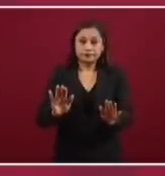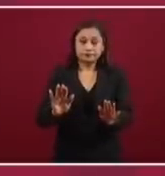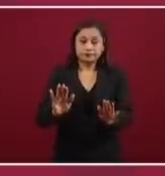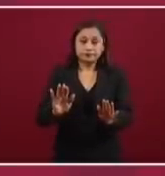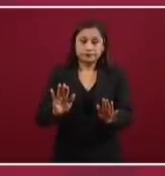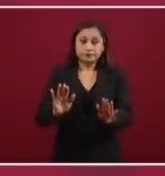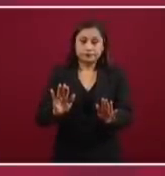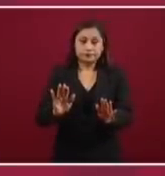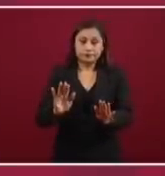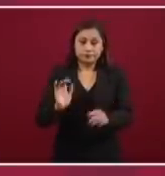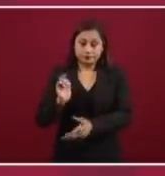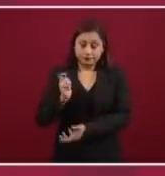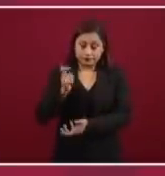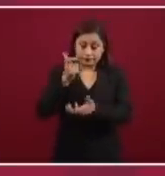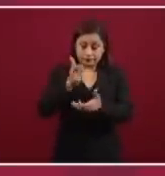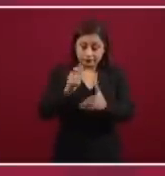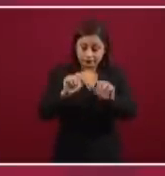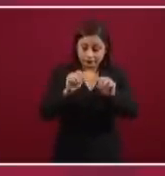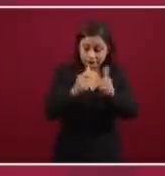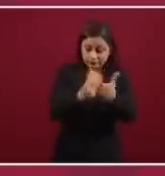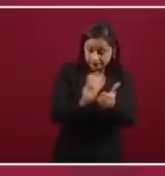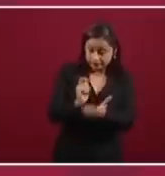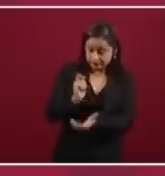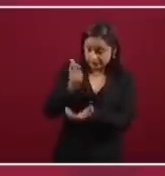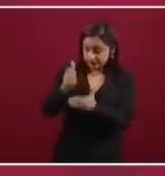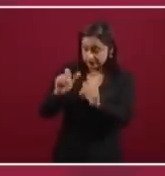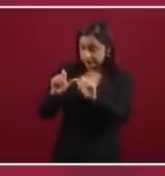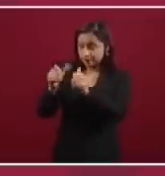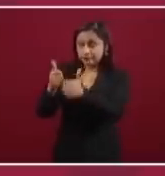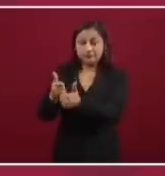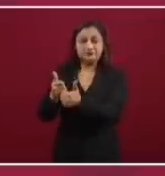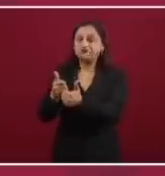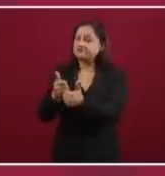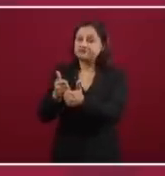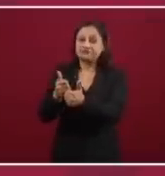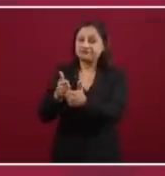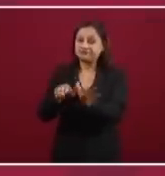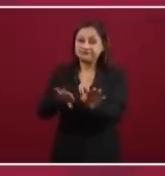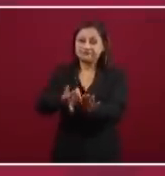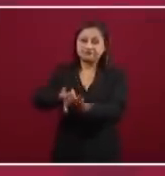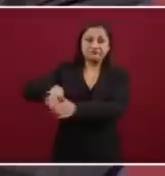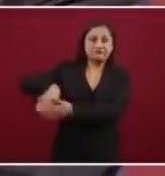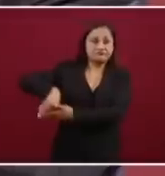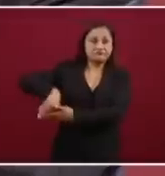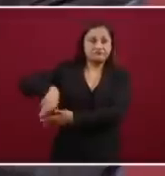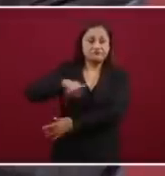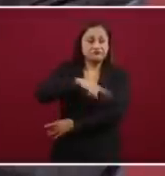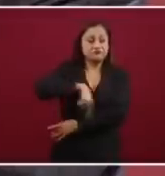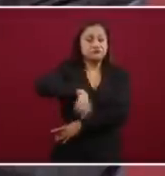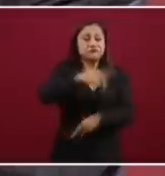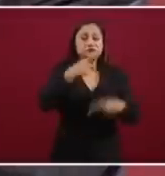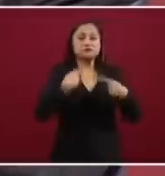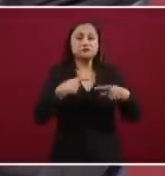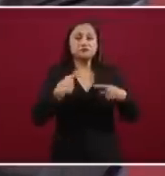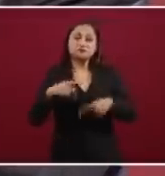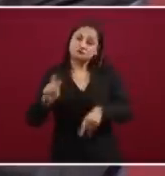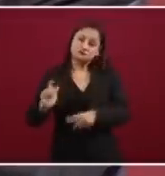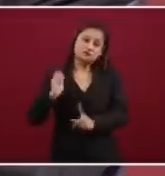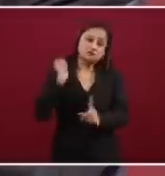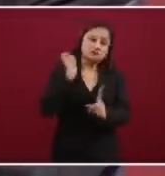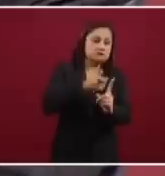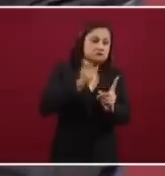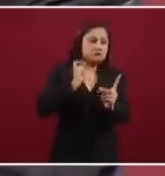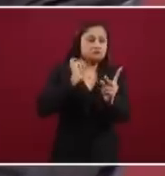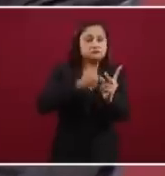se hace así. Todo el apoyo se entrega de manera directa a